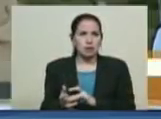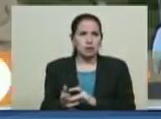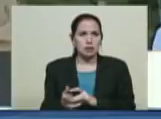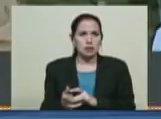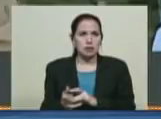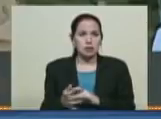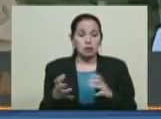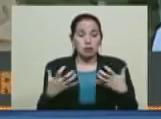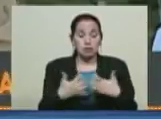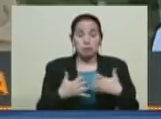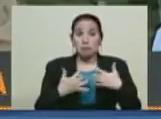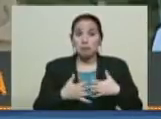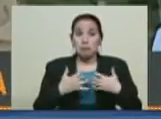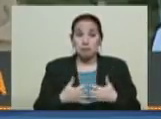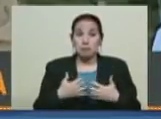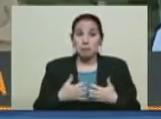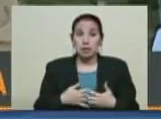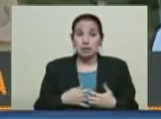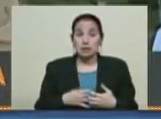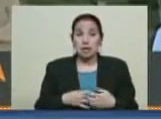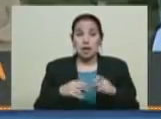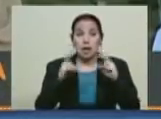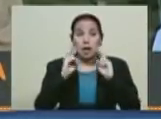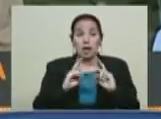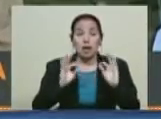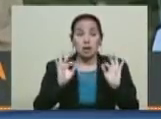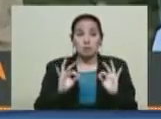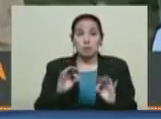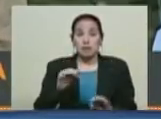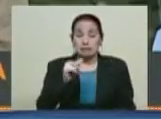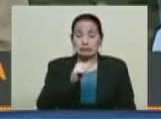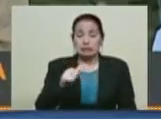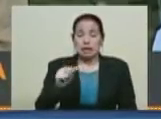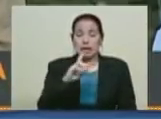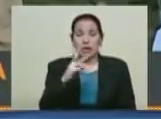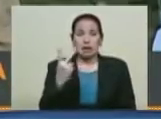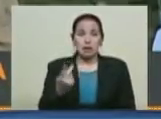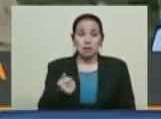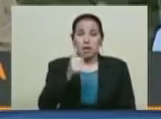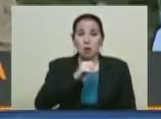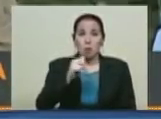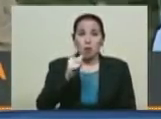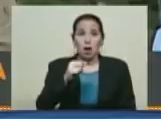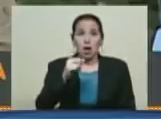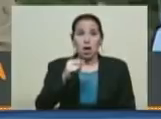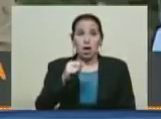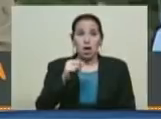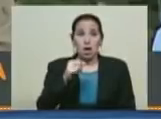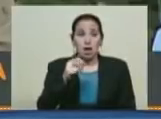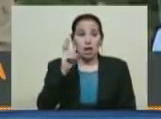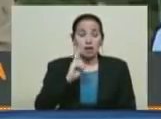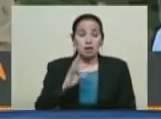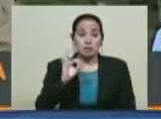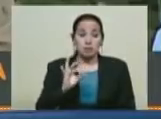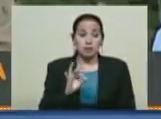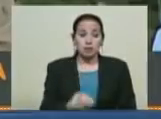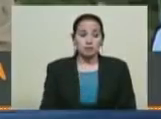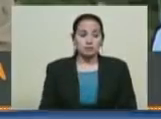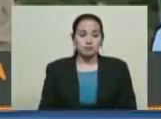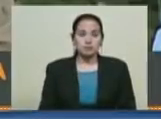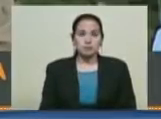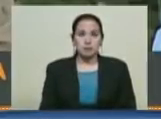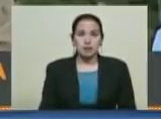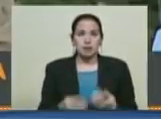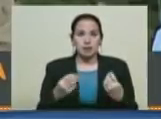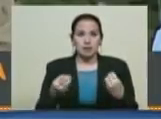gran planta desalinizadora del mismo tamaño que esta, un poco más grande que esta, para el pueblo de La